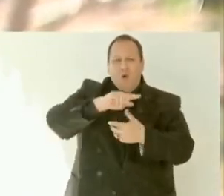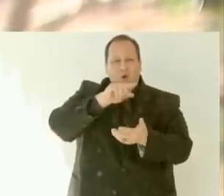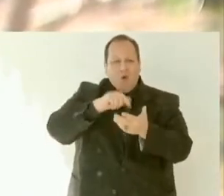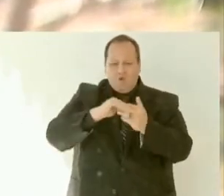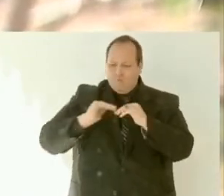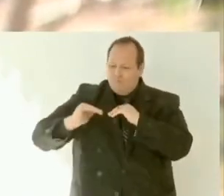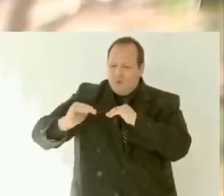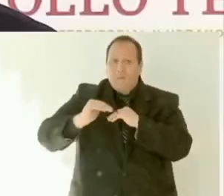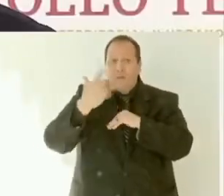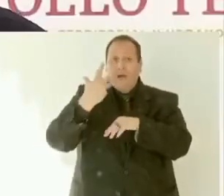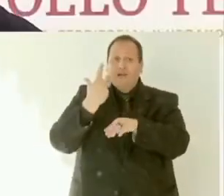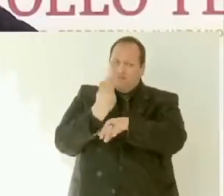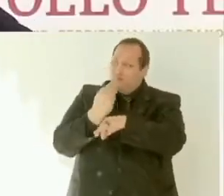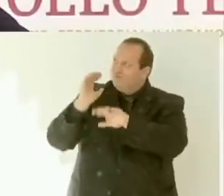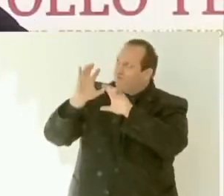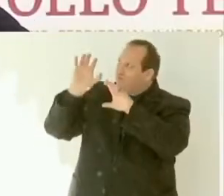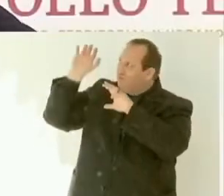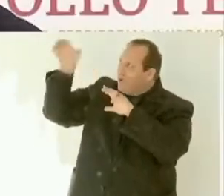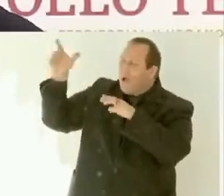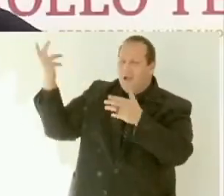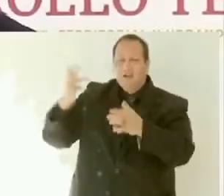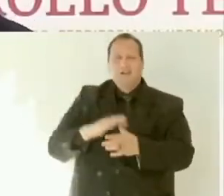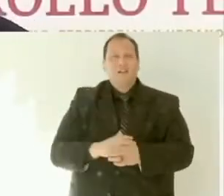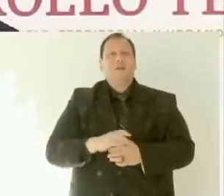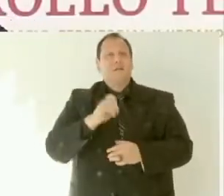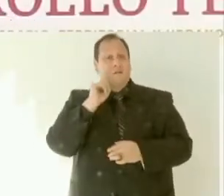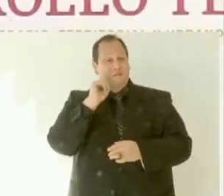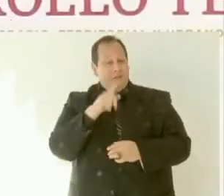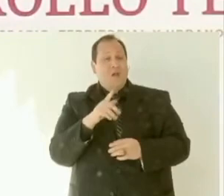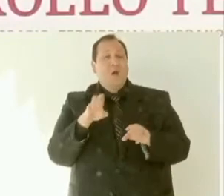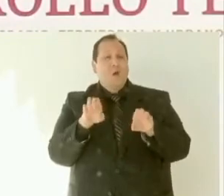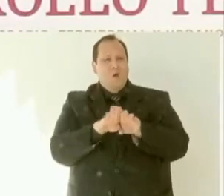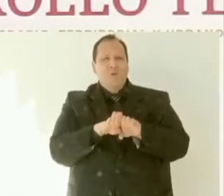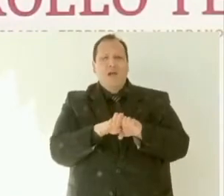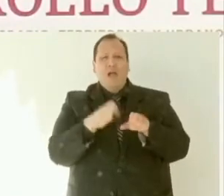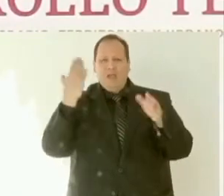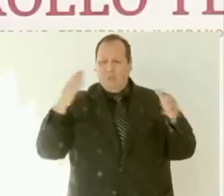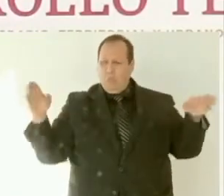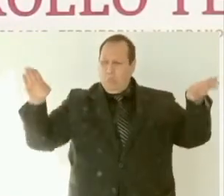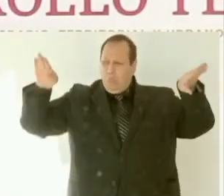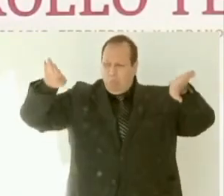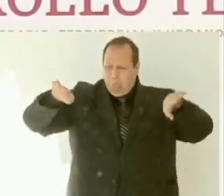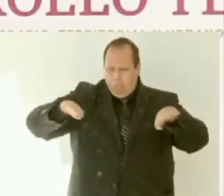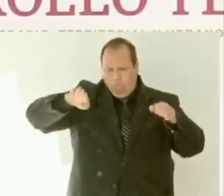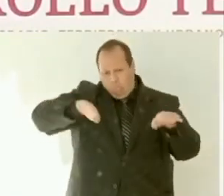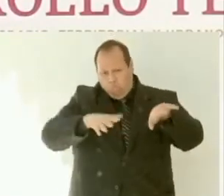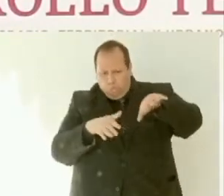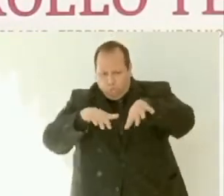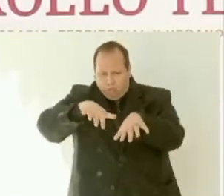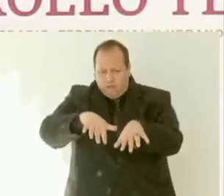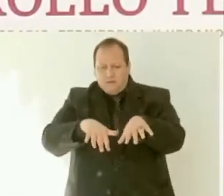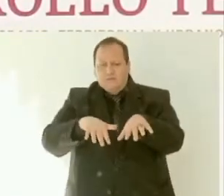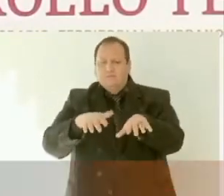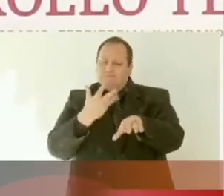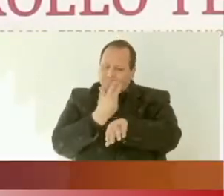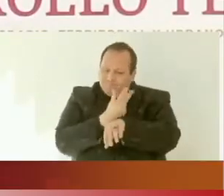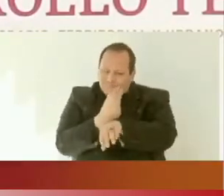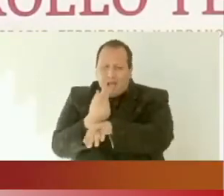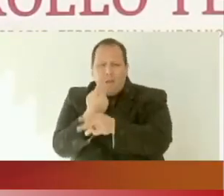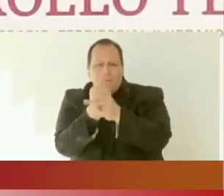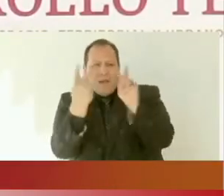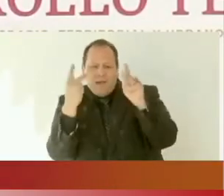el básquetbol, cómo se ha recuperado esta barranca con este parque y lo